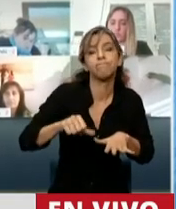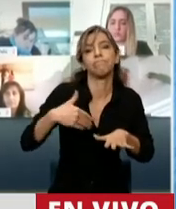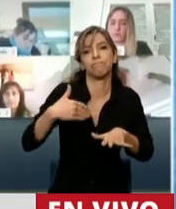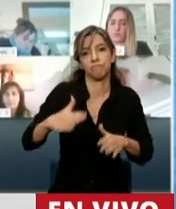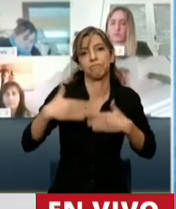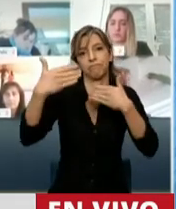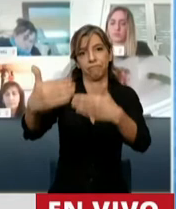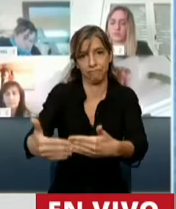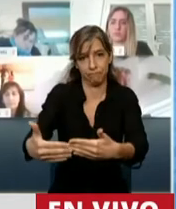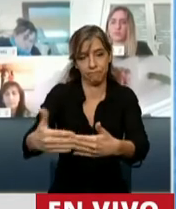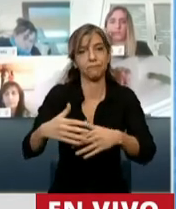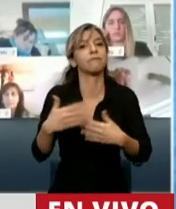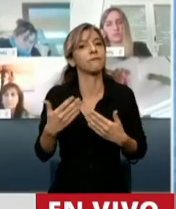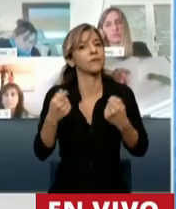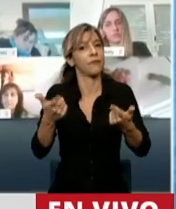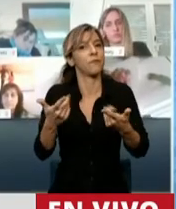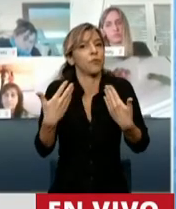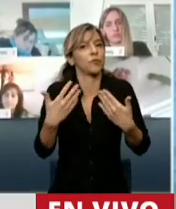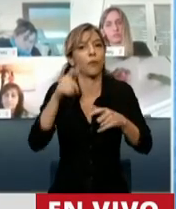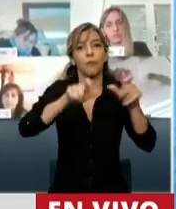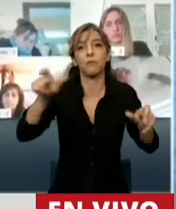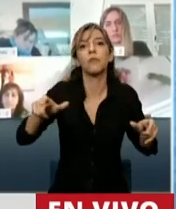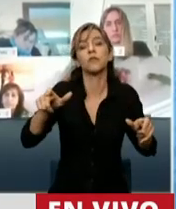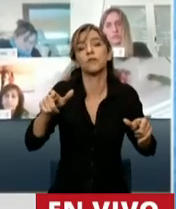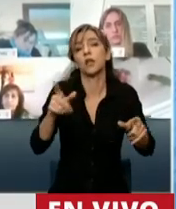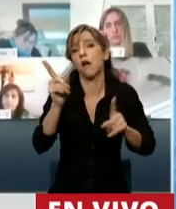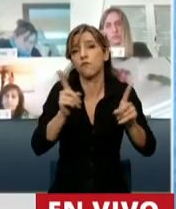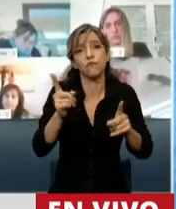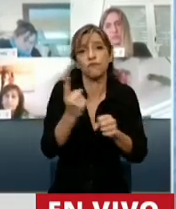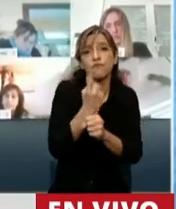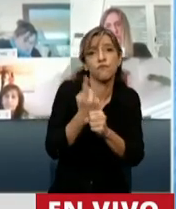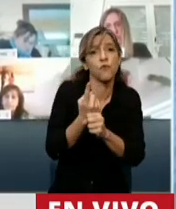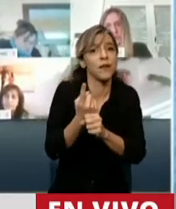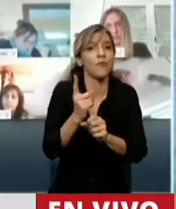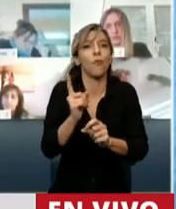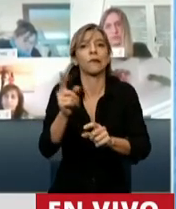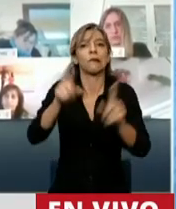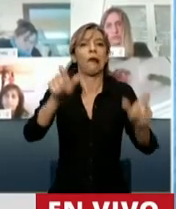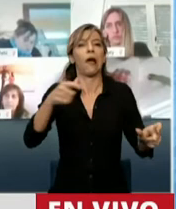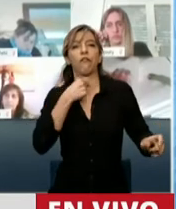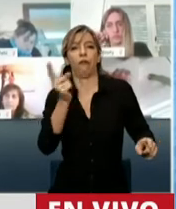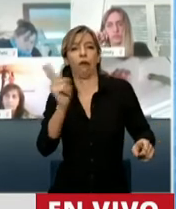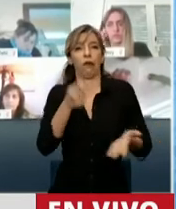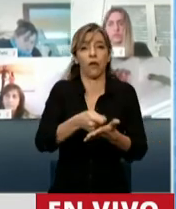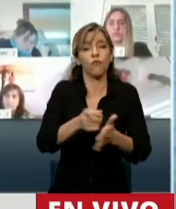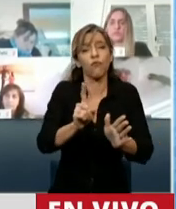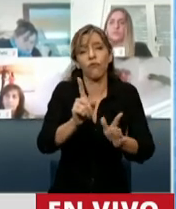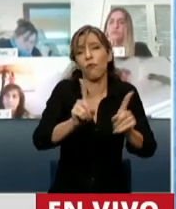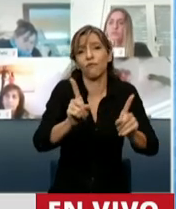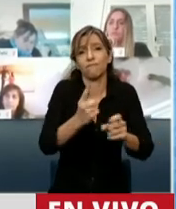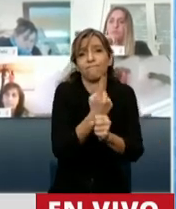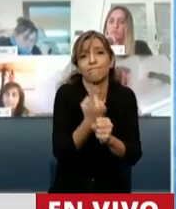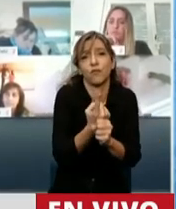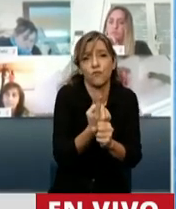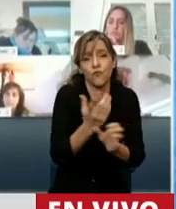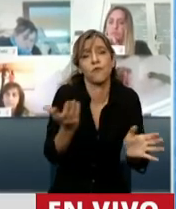va a atender la situación de muchos que no lo pudieron hacer, no porque no querían, sino porque no podían, de seguir pagándolo al